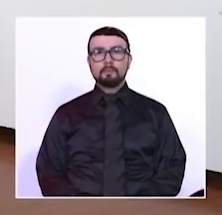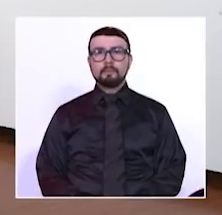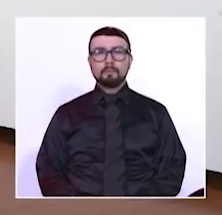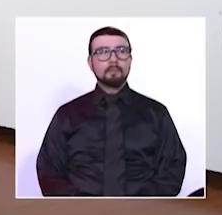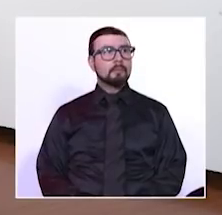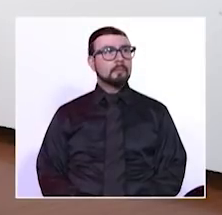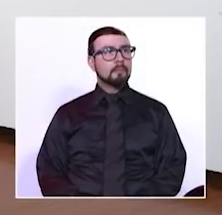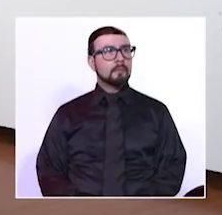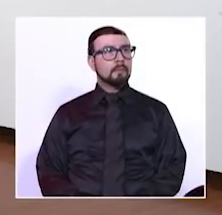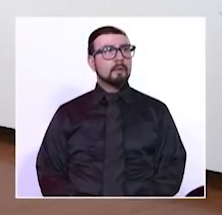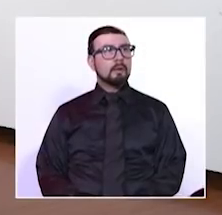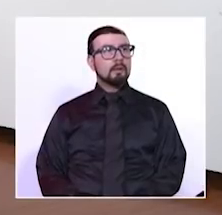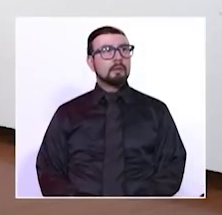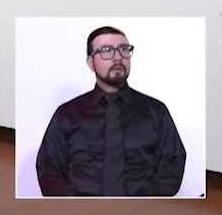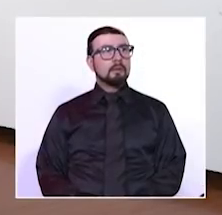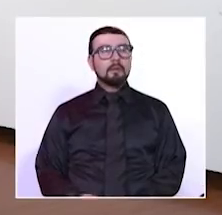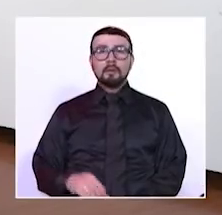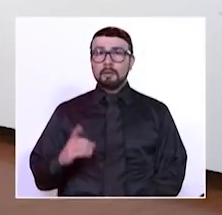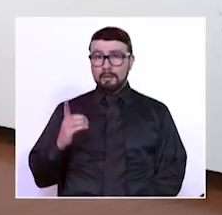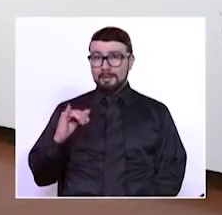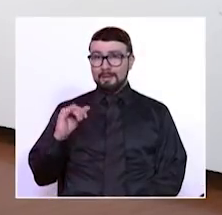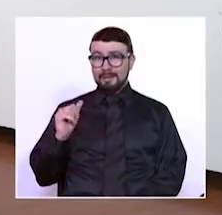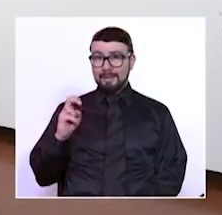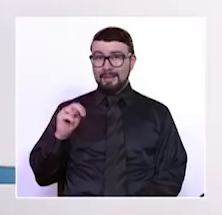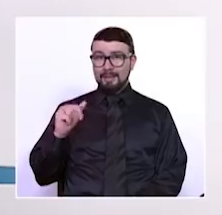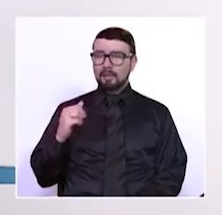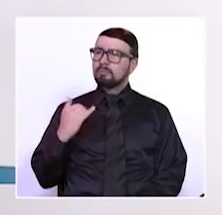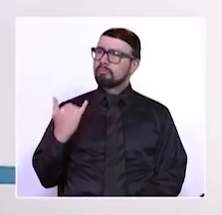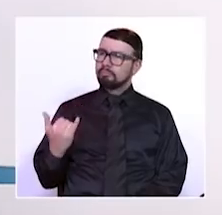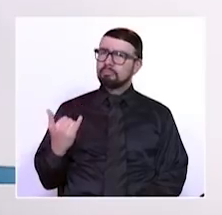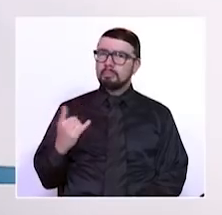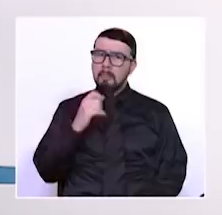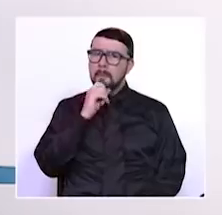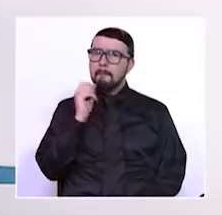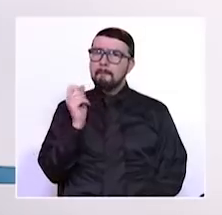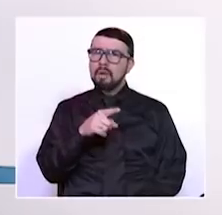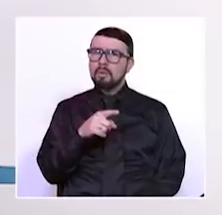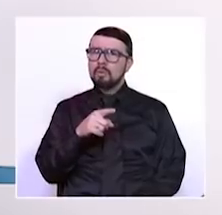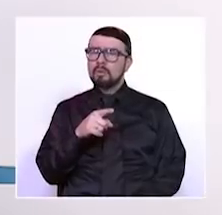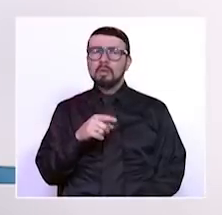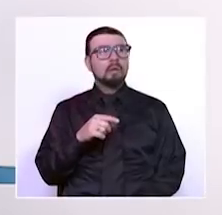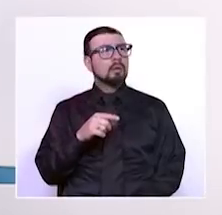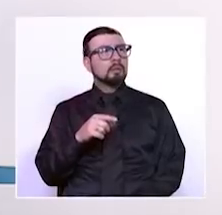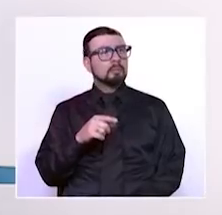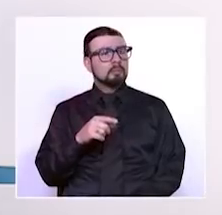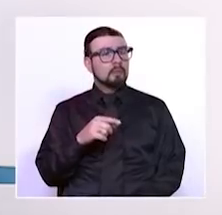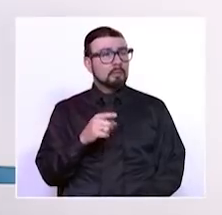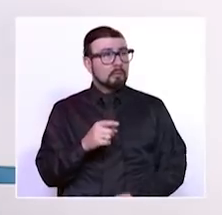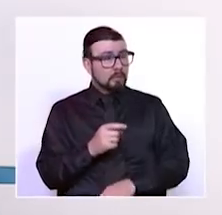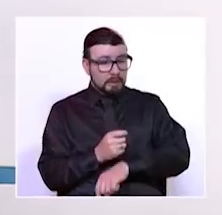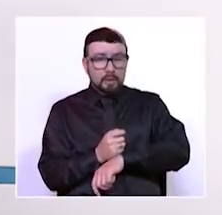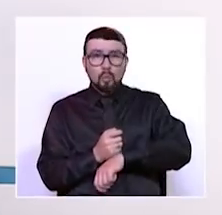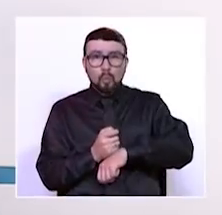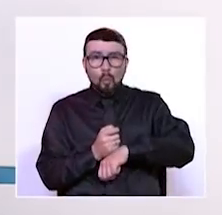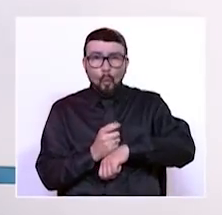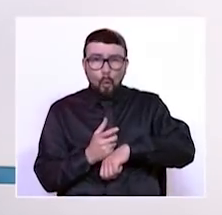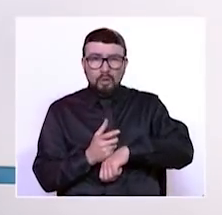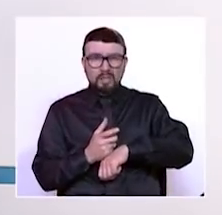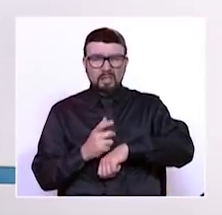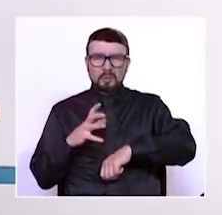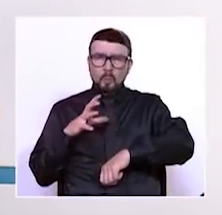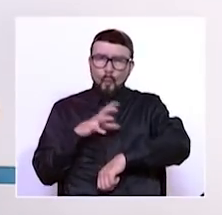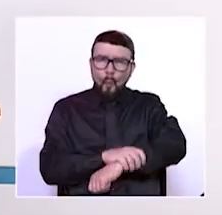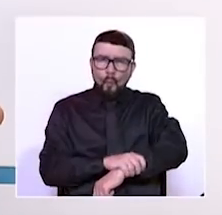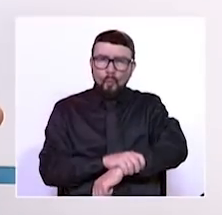Y tenemos la pregunta de Diana Marcela Loaiza Trujillo referente a las úlceras por presión